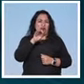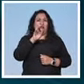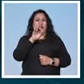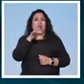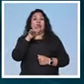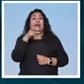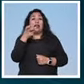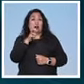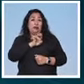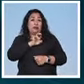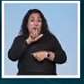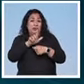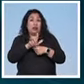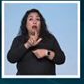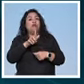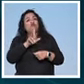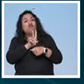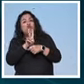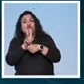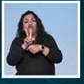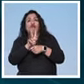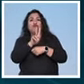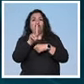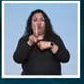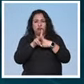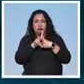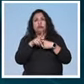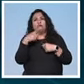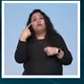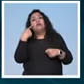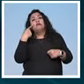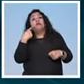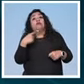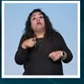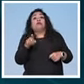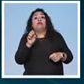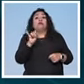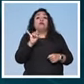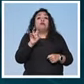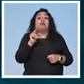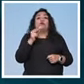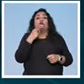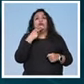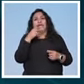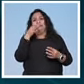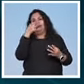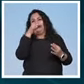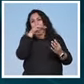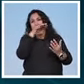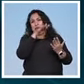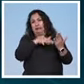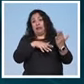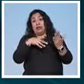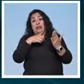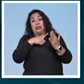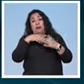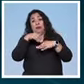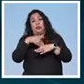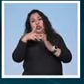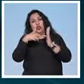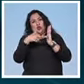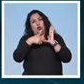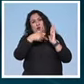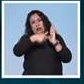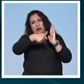estos especialistas realizan inspecciones en los países para verificar la implementación del texto, según las normas nacionales de cada